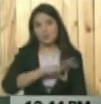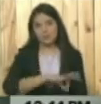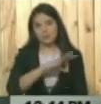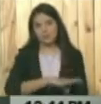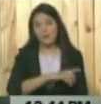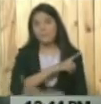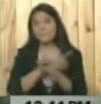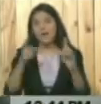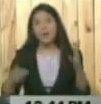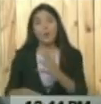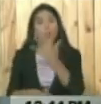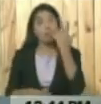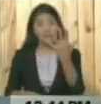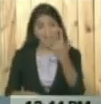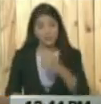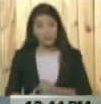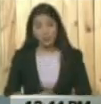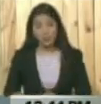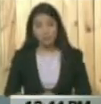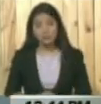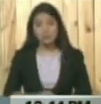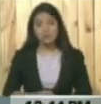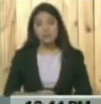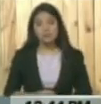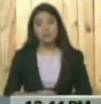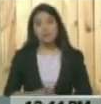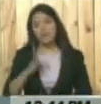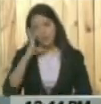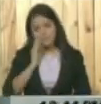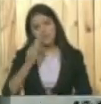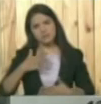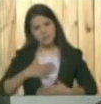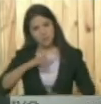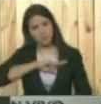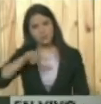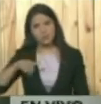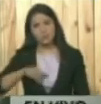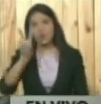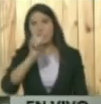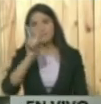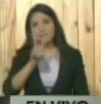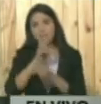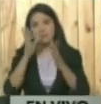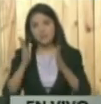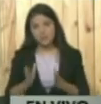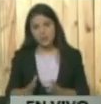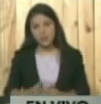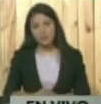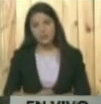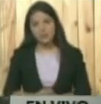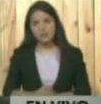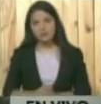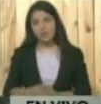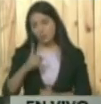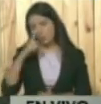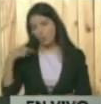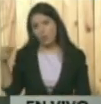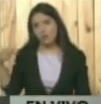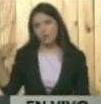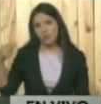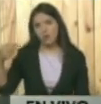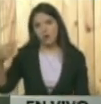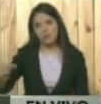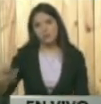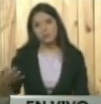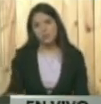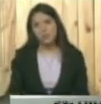un quinto vértice de la experiencia que hemos desarrollado en el transcurso de estos años, que